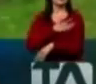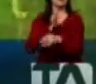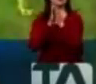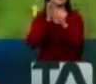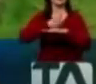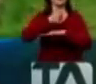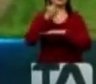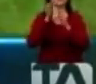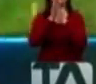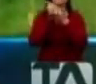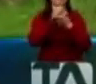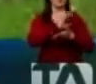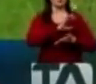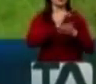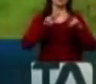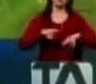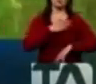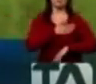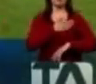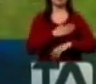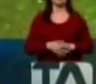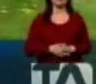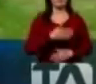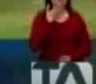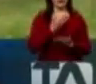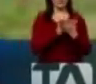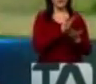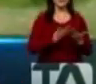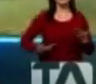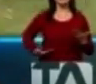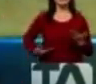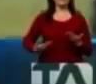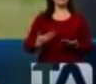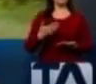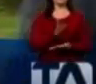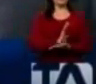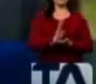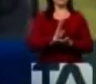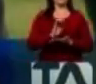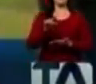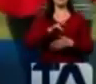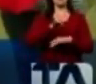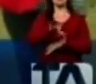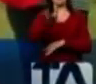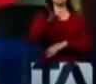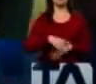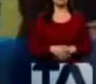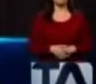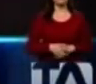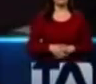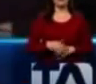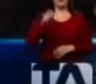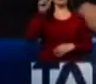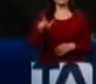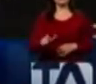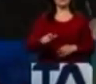pueden ayudar en ese sentido también. Muchas gracias, don Ángel, el presidente del barrio. El abandono es evidente aquí en este sector. Don Marco, muy buenos días, otro de los